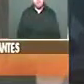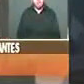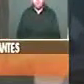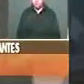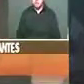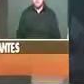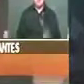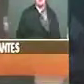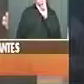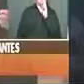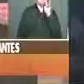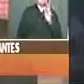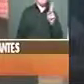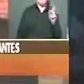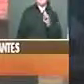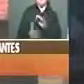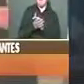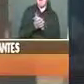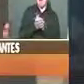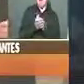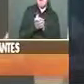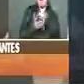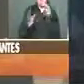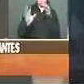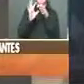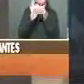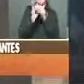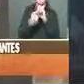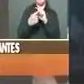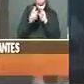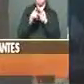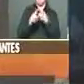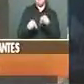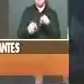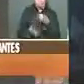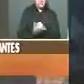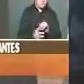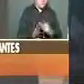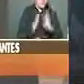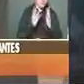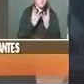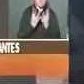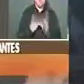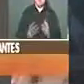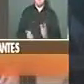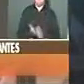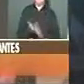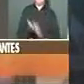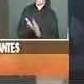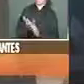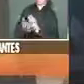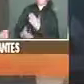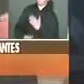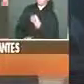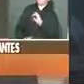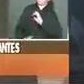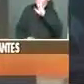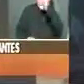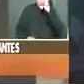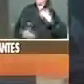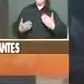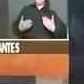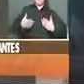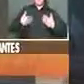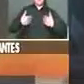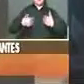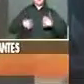amigos de Venezuela y los amigos de las FARC y del terrorismo, aquí mismo en el Congreso, salen con bombas y diciendo que por supuesto están muy